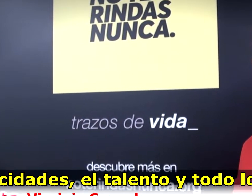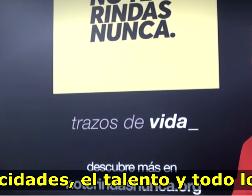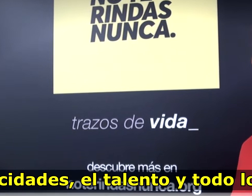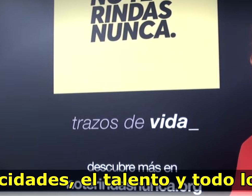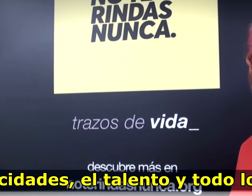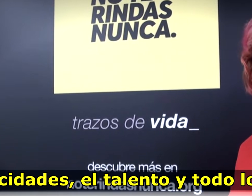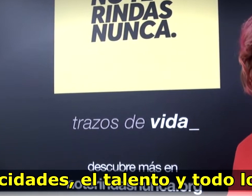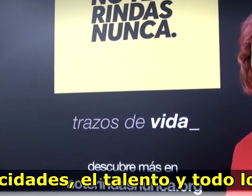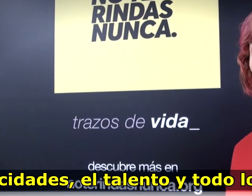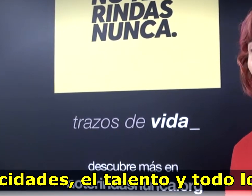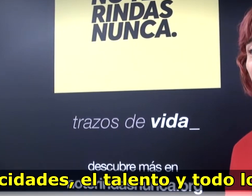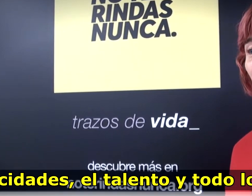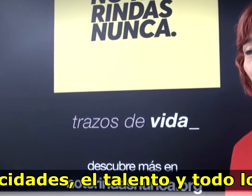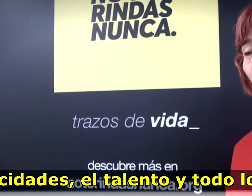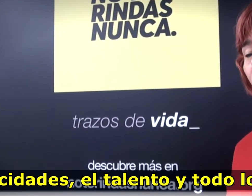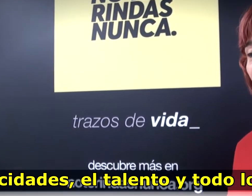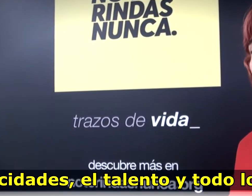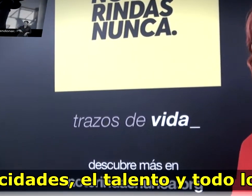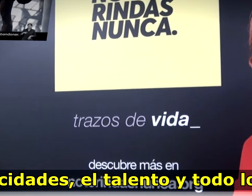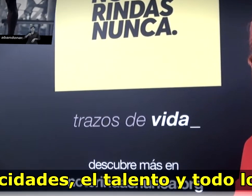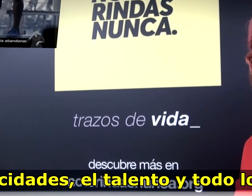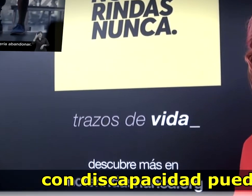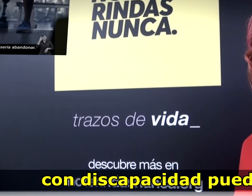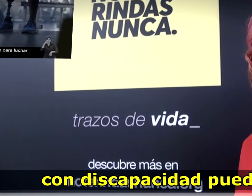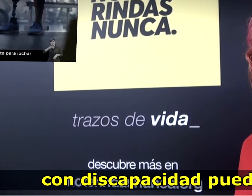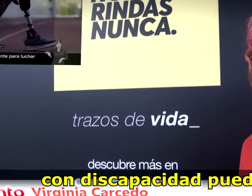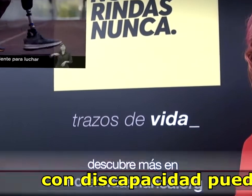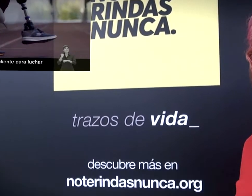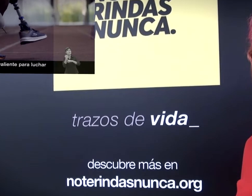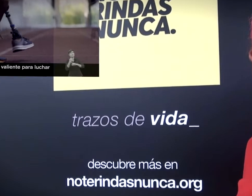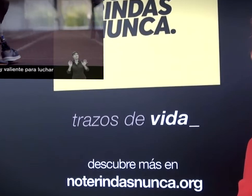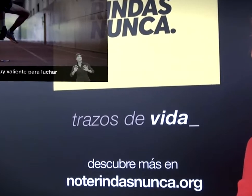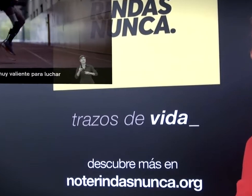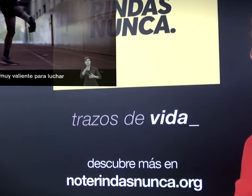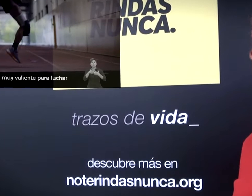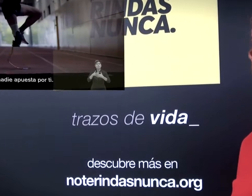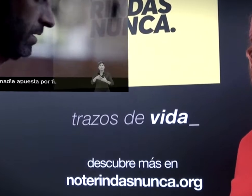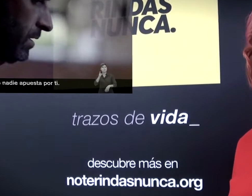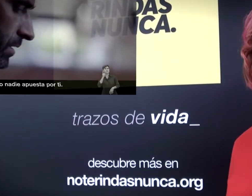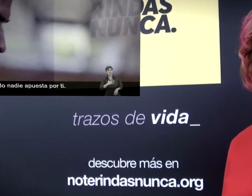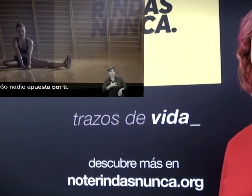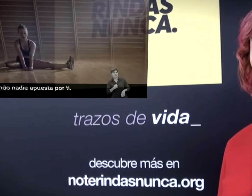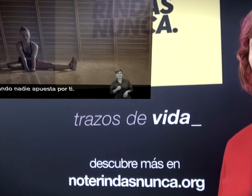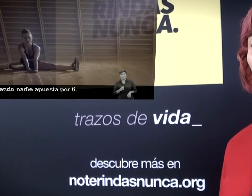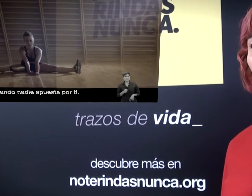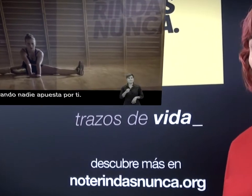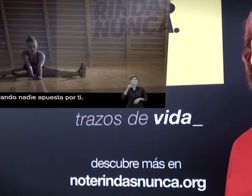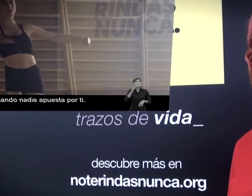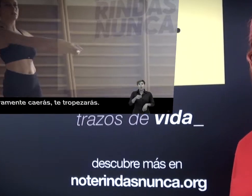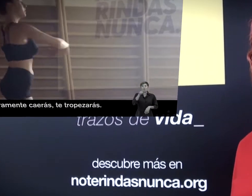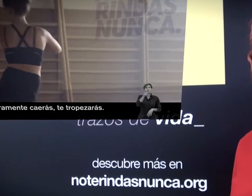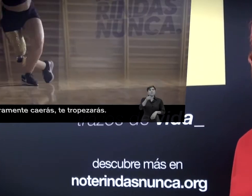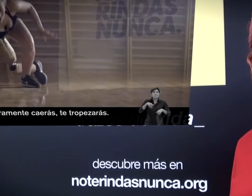valor las capacidades, el talento y todo lo que un joven con discapacidad puede aportar a una empresa. Y por otra parte pone también en valor